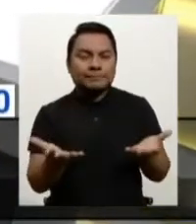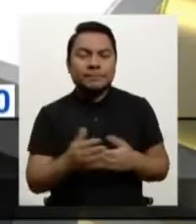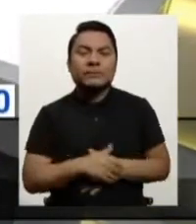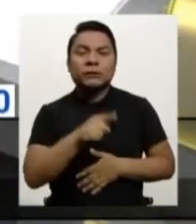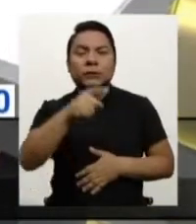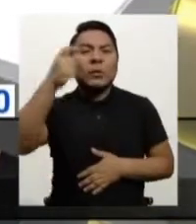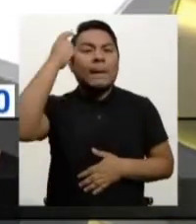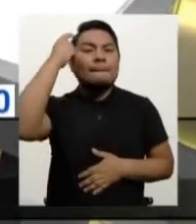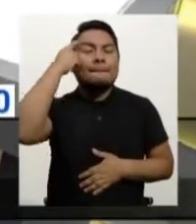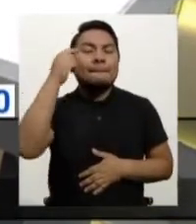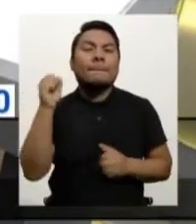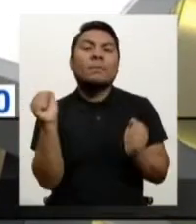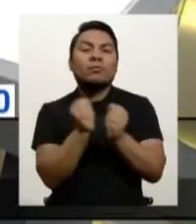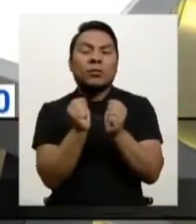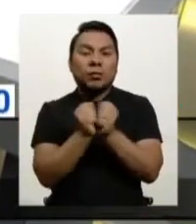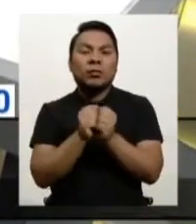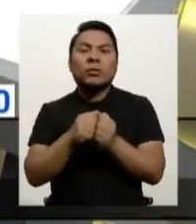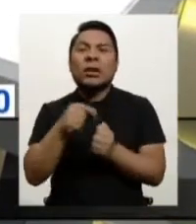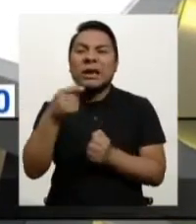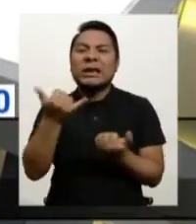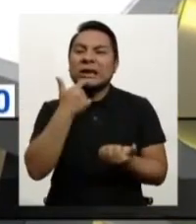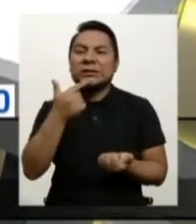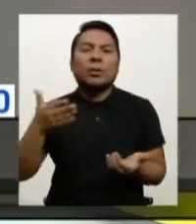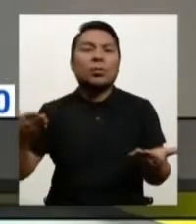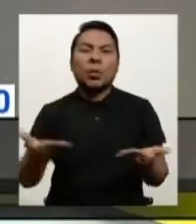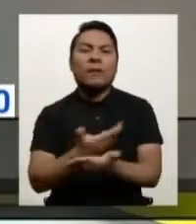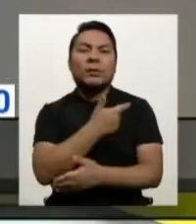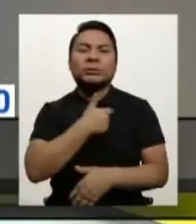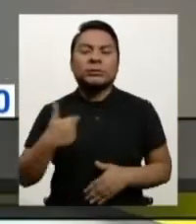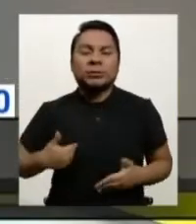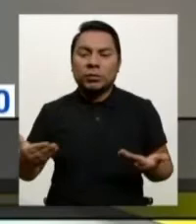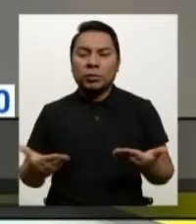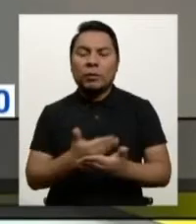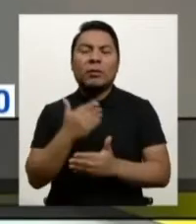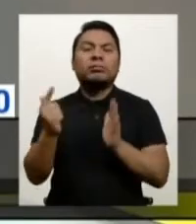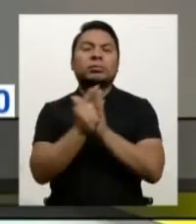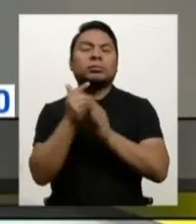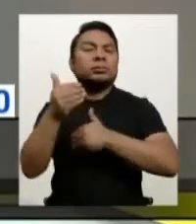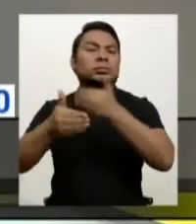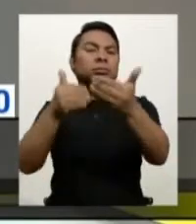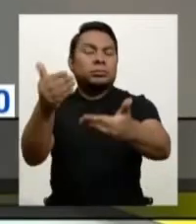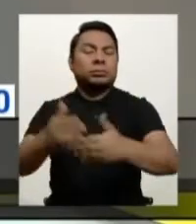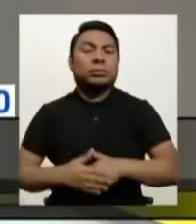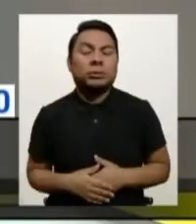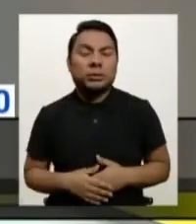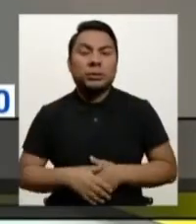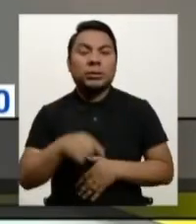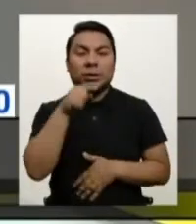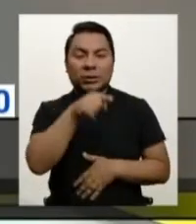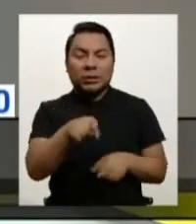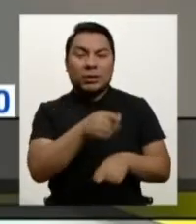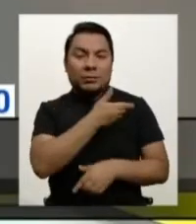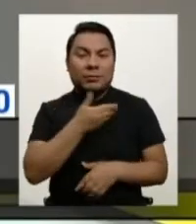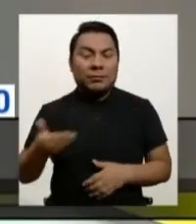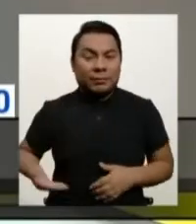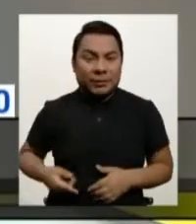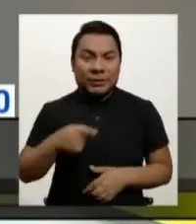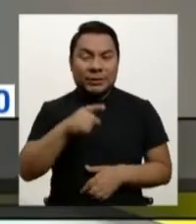de su pensamiento junto con la modernización, ¿no? Lo interesante es que a diferencia, por ejemplo, de Deng Xiaoping, que fue incorporado